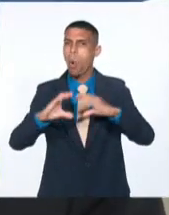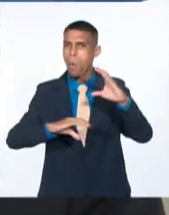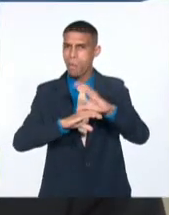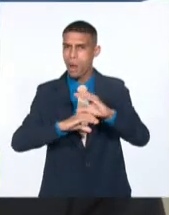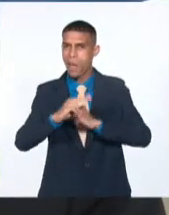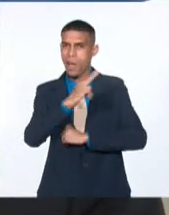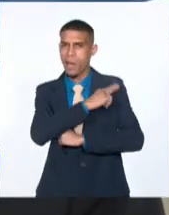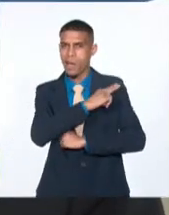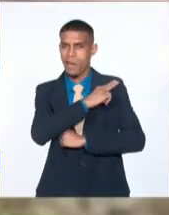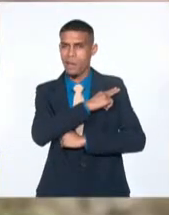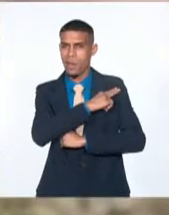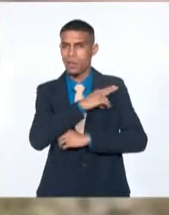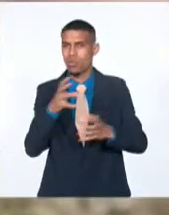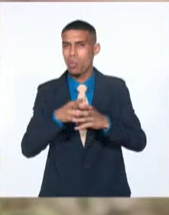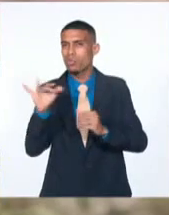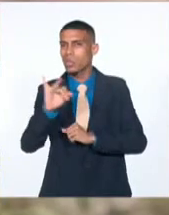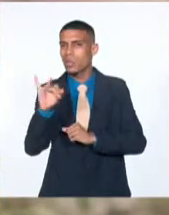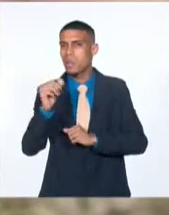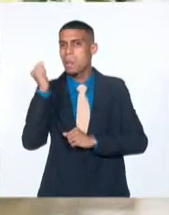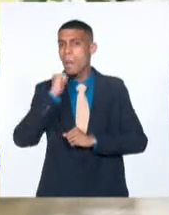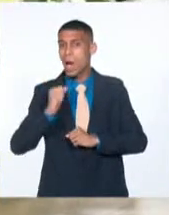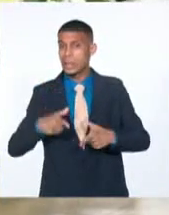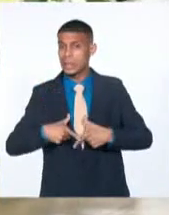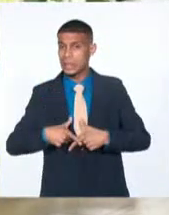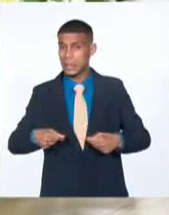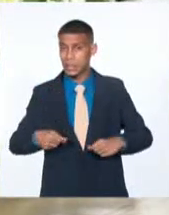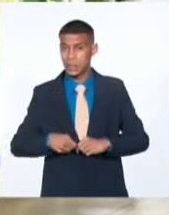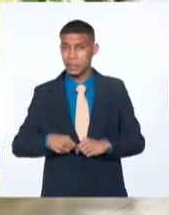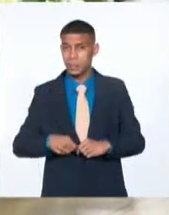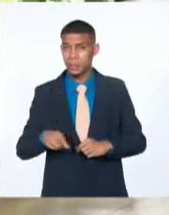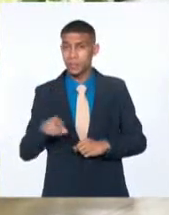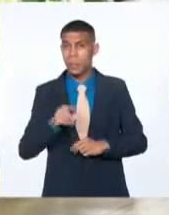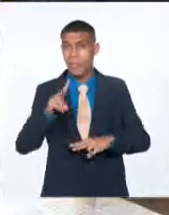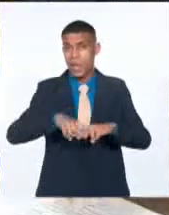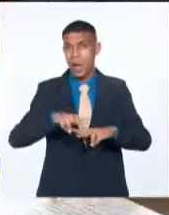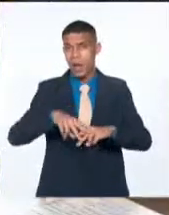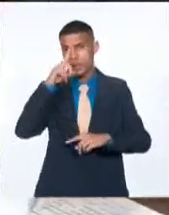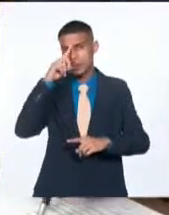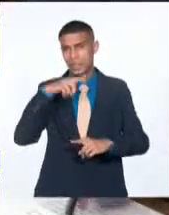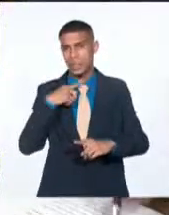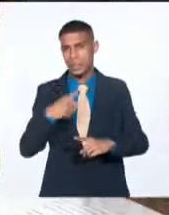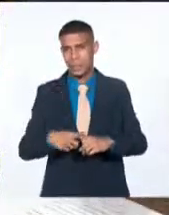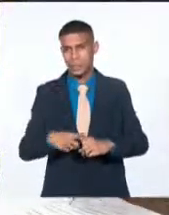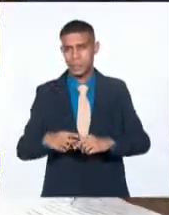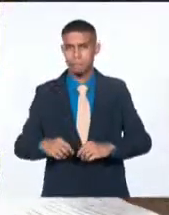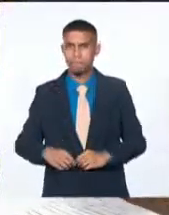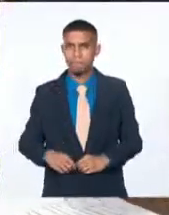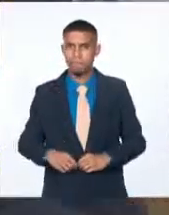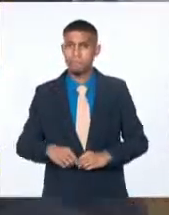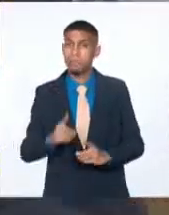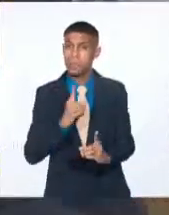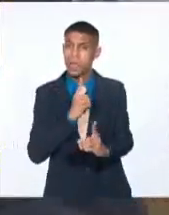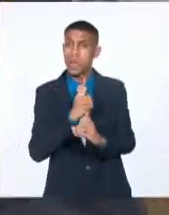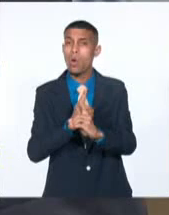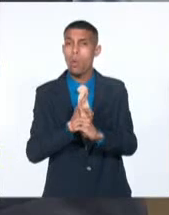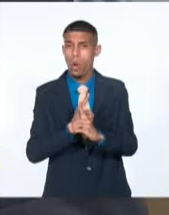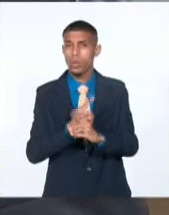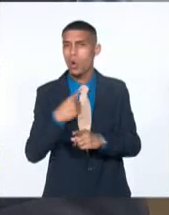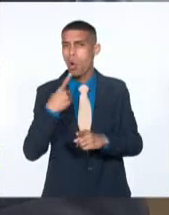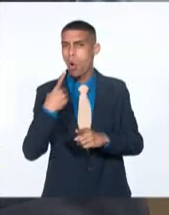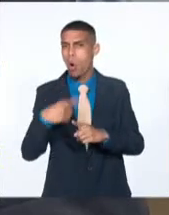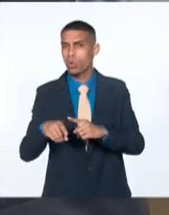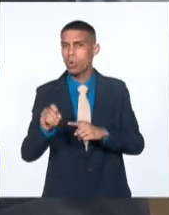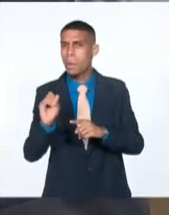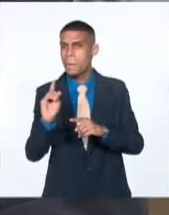Grupo de los 77 más China, que sesionará en La Habana en septiembre próximo. El encuentro con su homólogo de la República